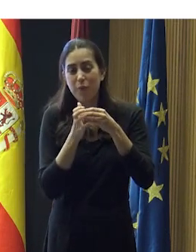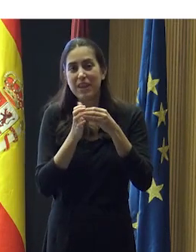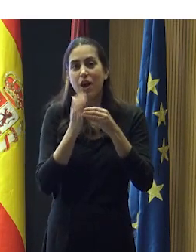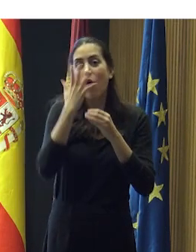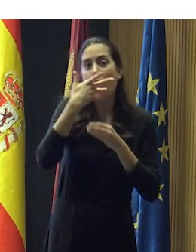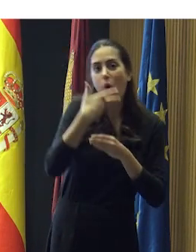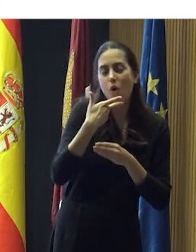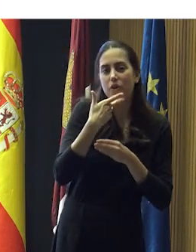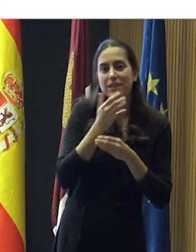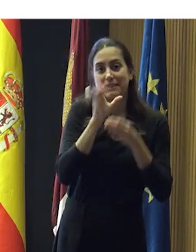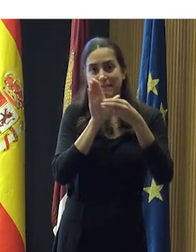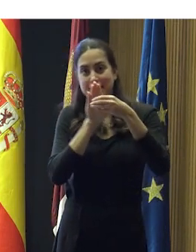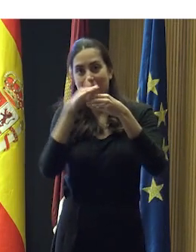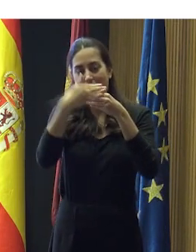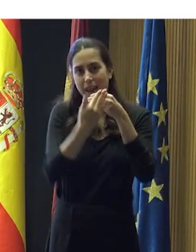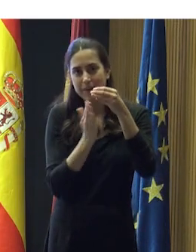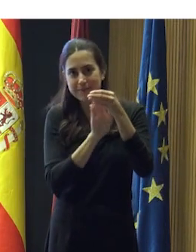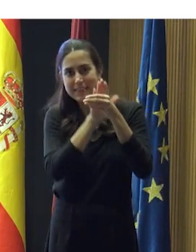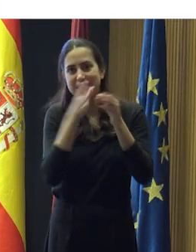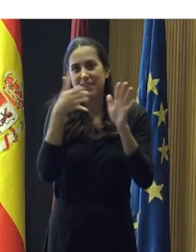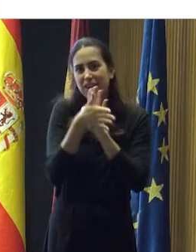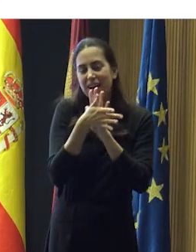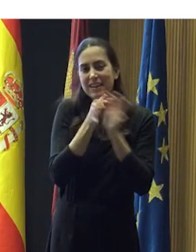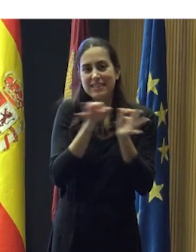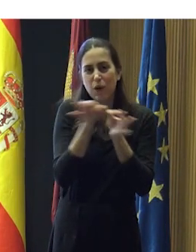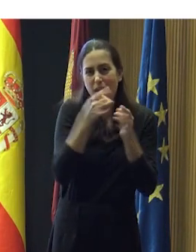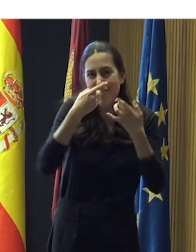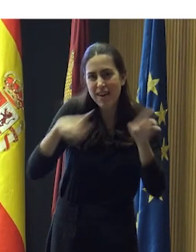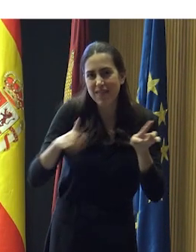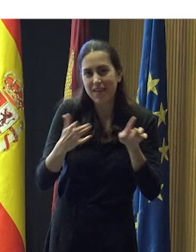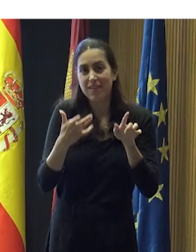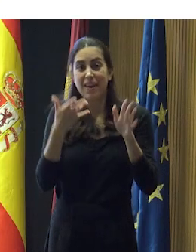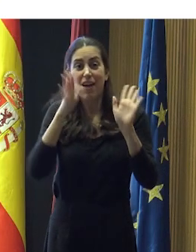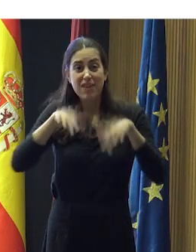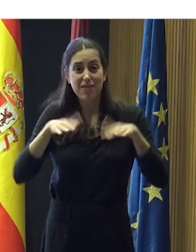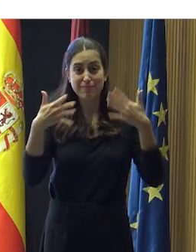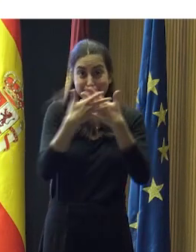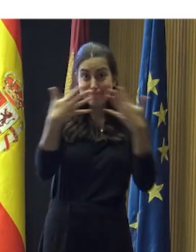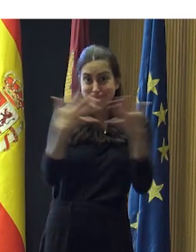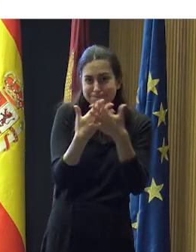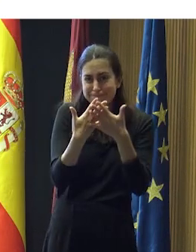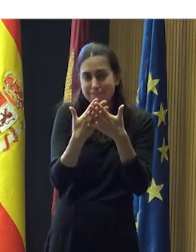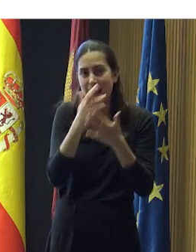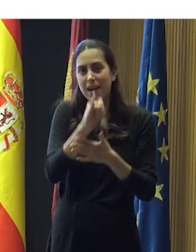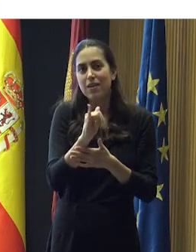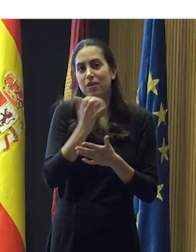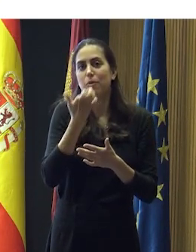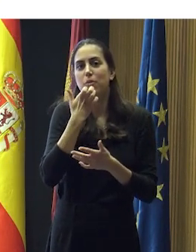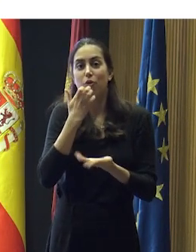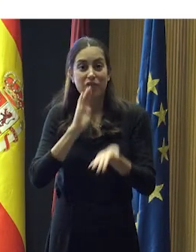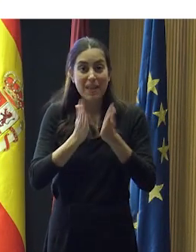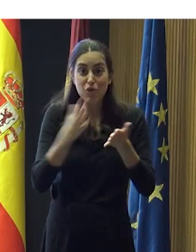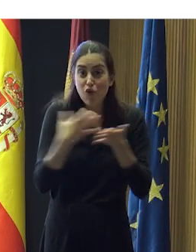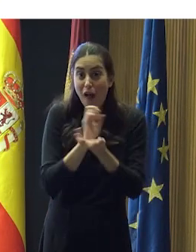color de cada cara es un tipo de célula. Todas estas células coexisten en los tumores y todas no van a responder igual al